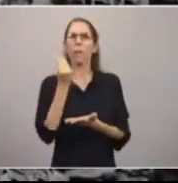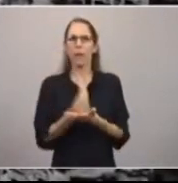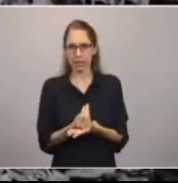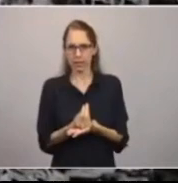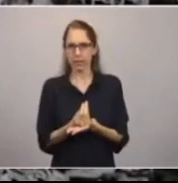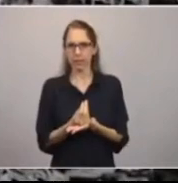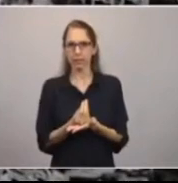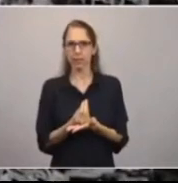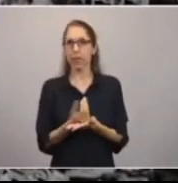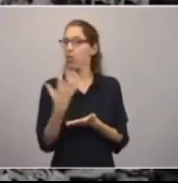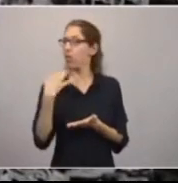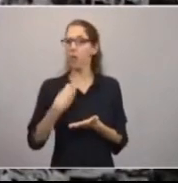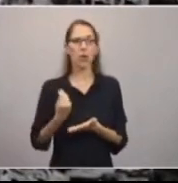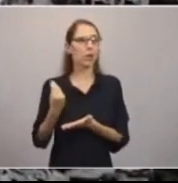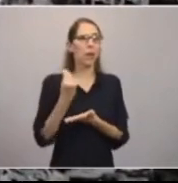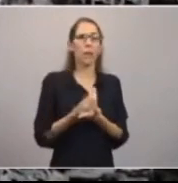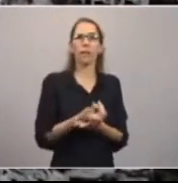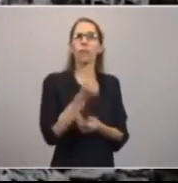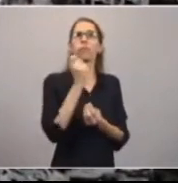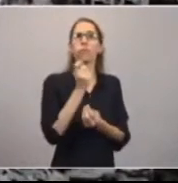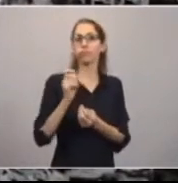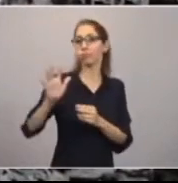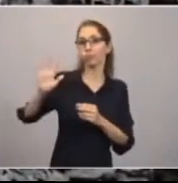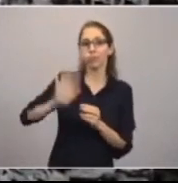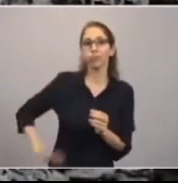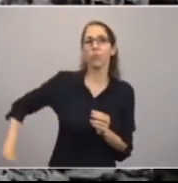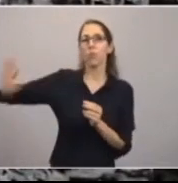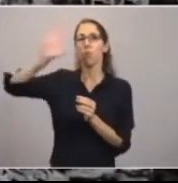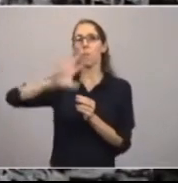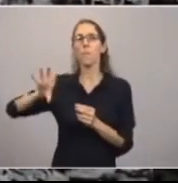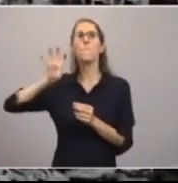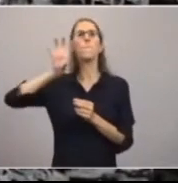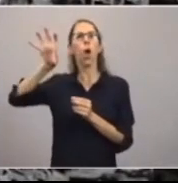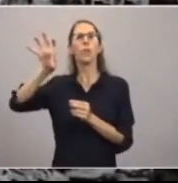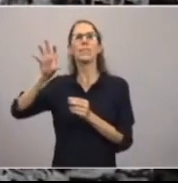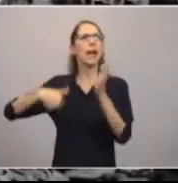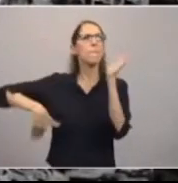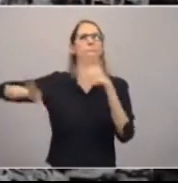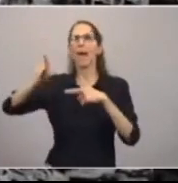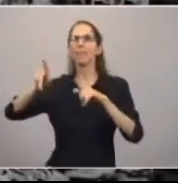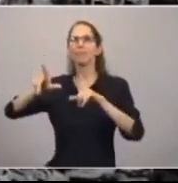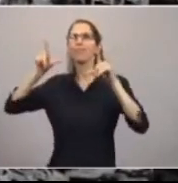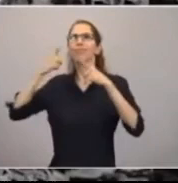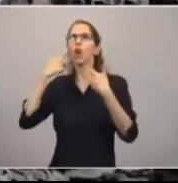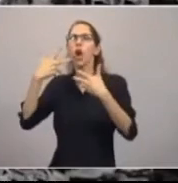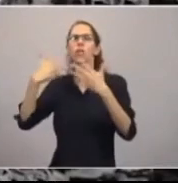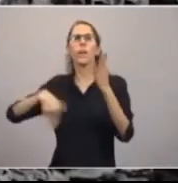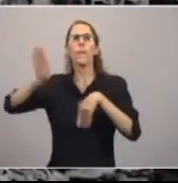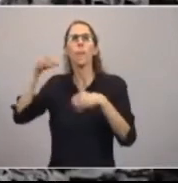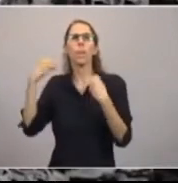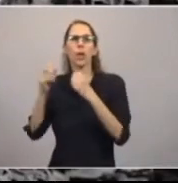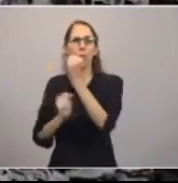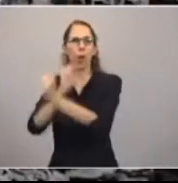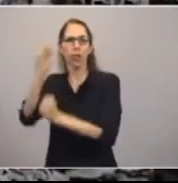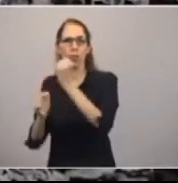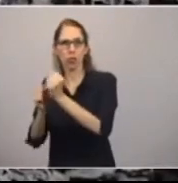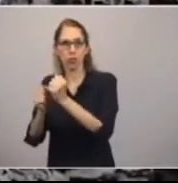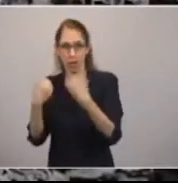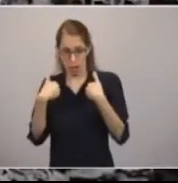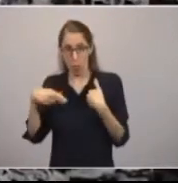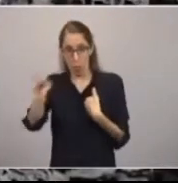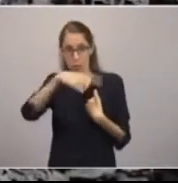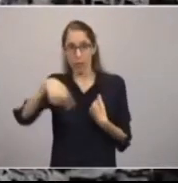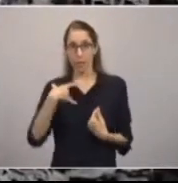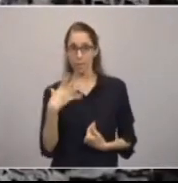provincia industrial. Así que si defiendo a la industria es porque me votaron para eso. Esa es la legitimidad que tenemos.